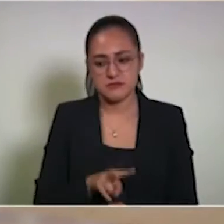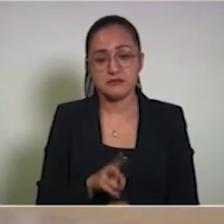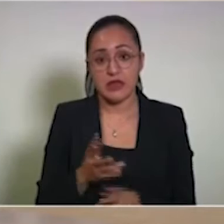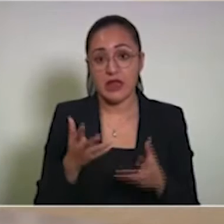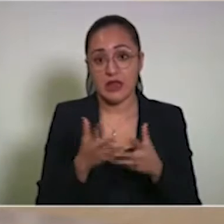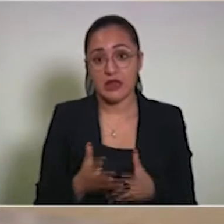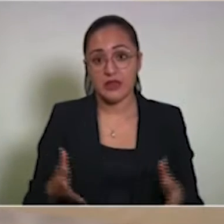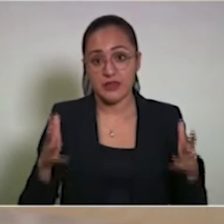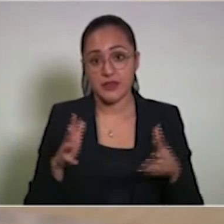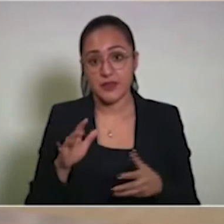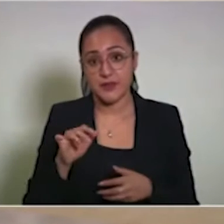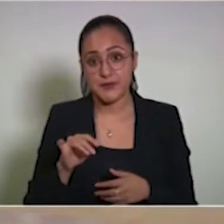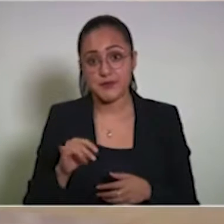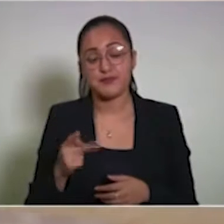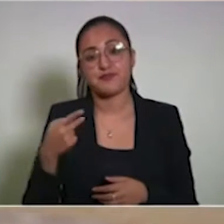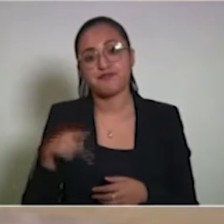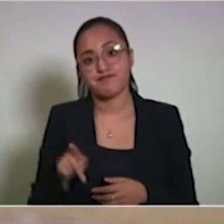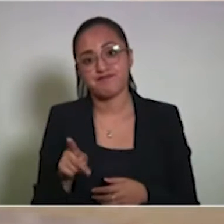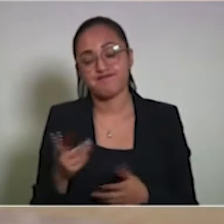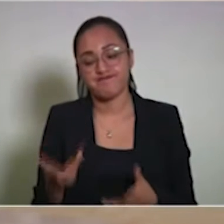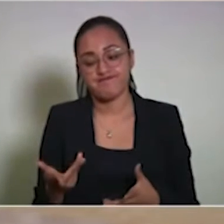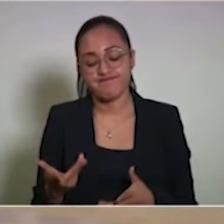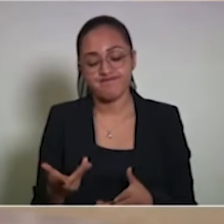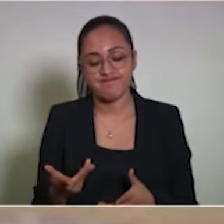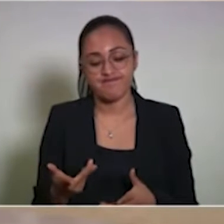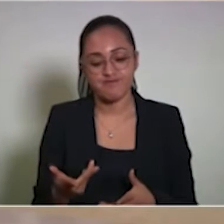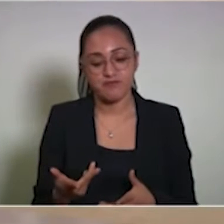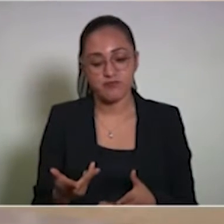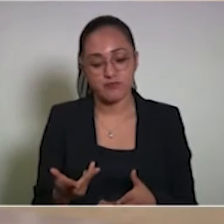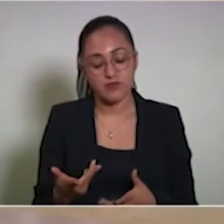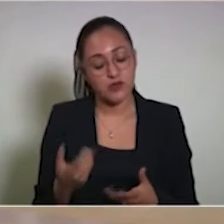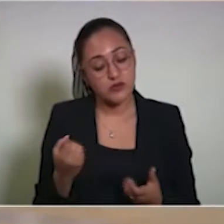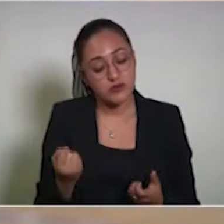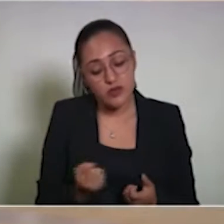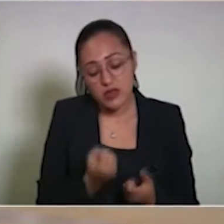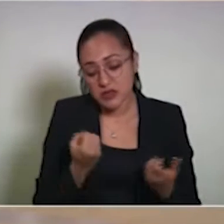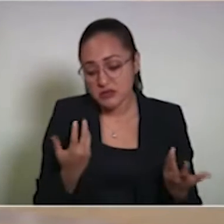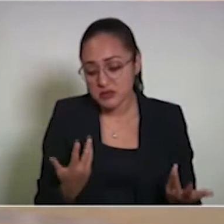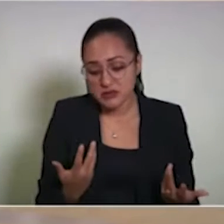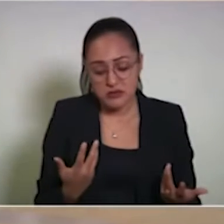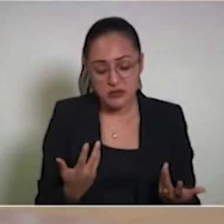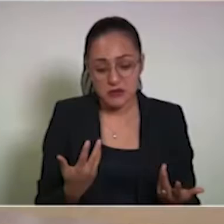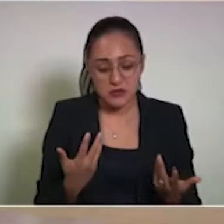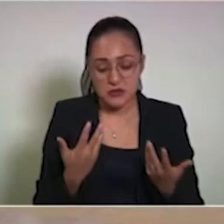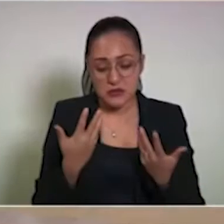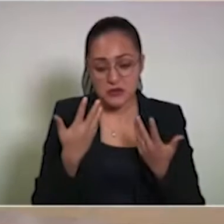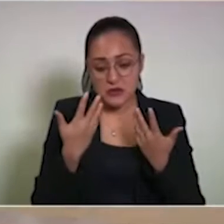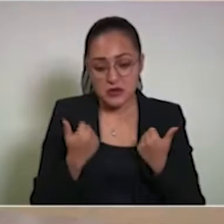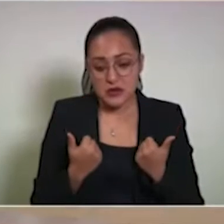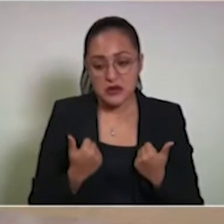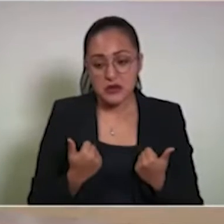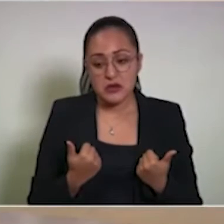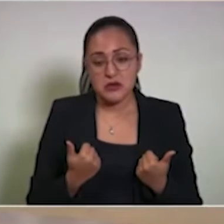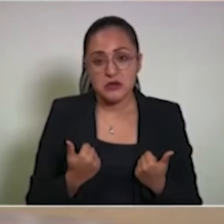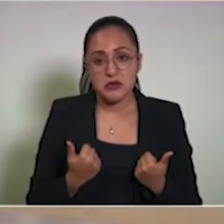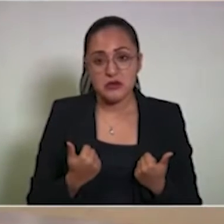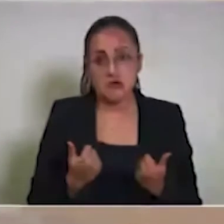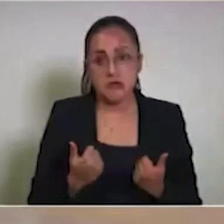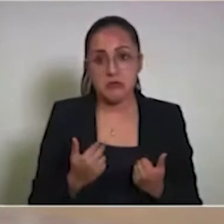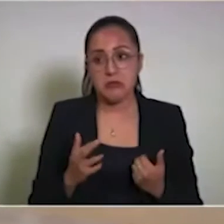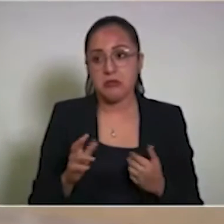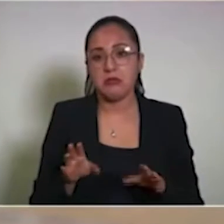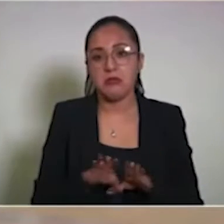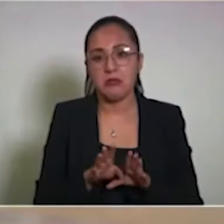grande, pero afortunadamente no hubo ningún descalabrado,